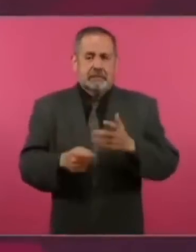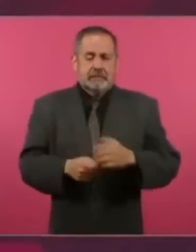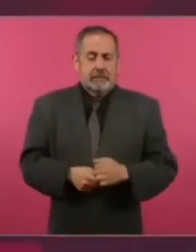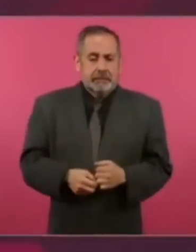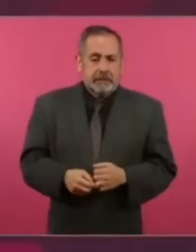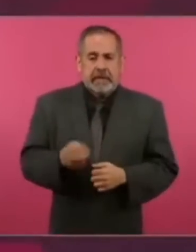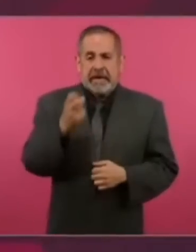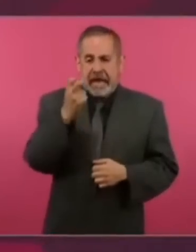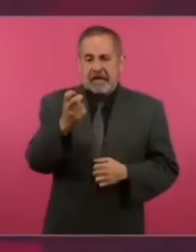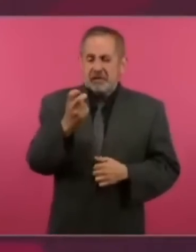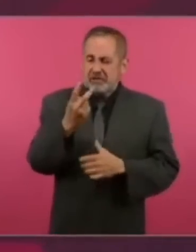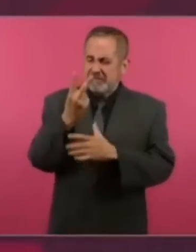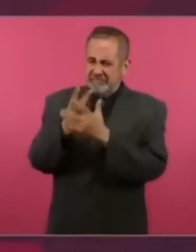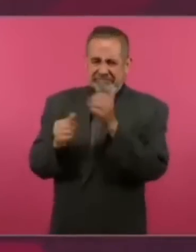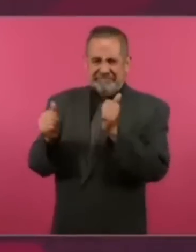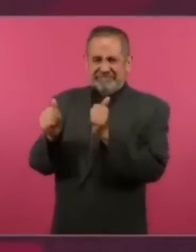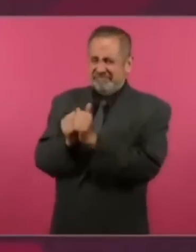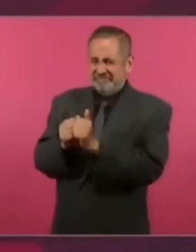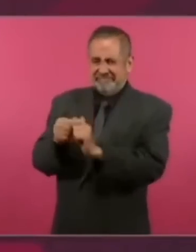Eso tiene que ser lo central.